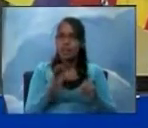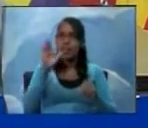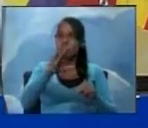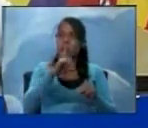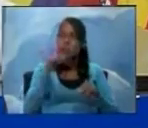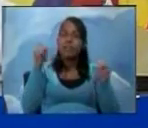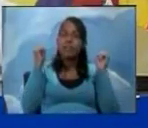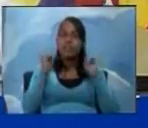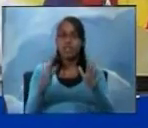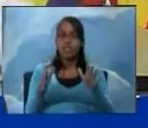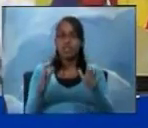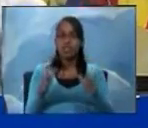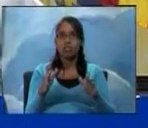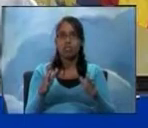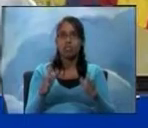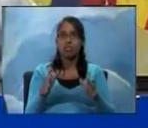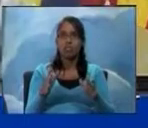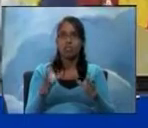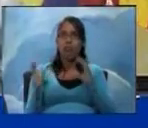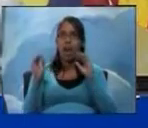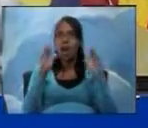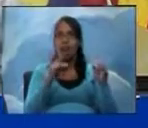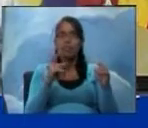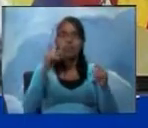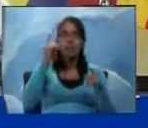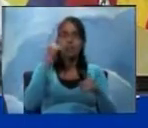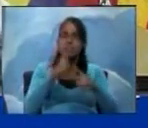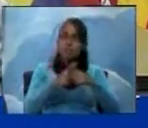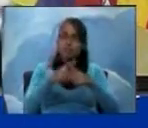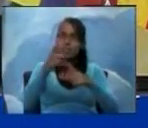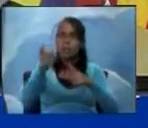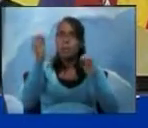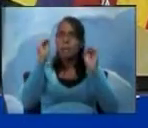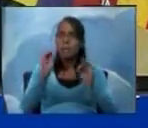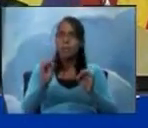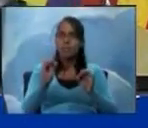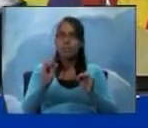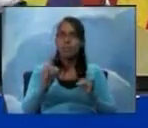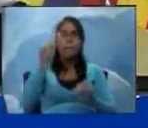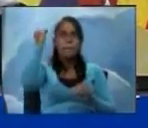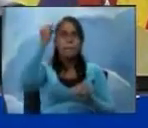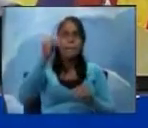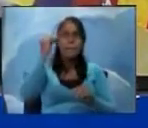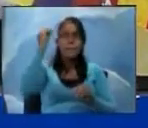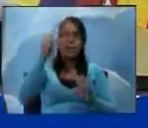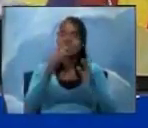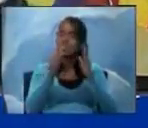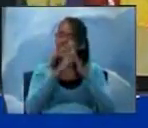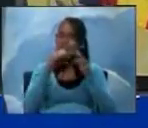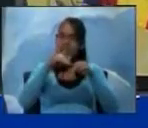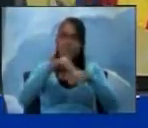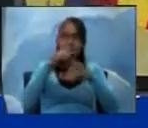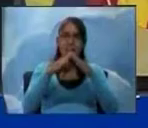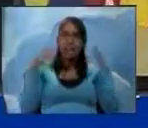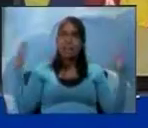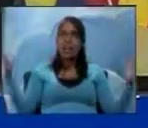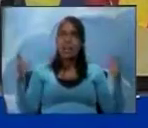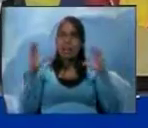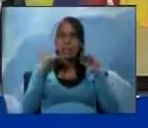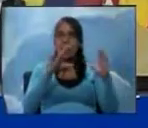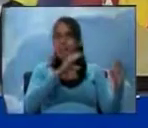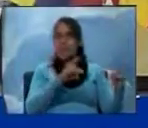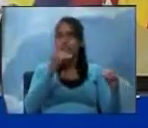estás maldiciendo. Háblale positivamente. Piensa en grande y habla